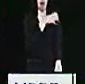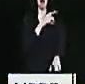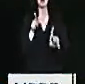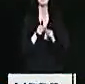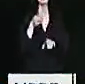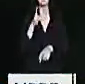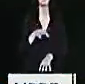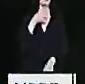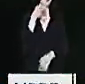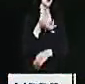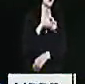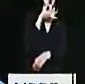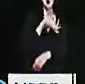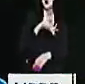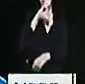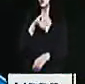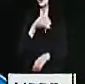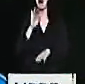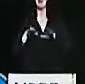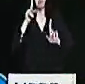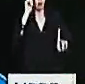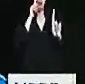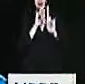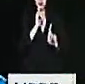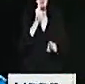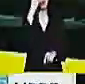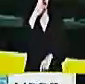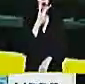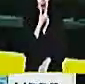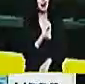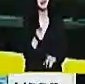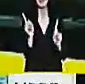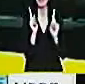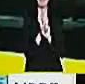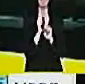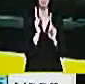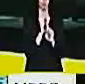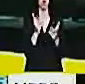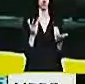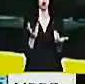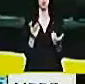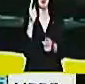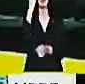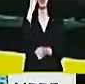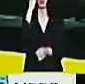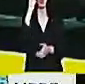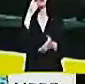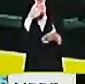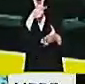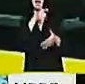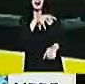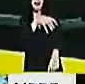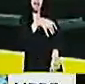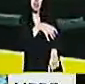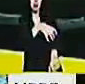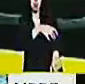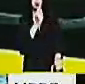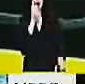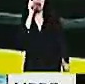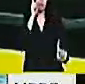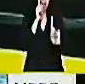en el discurso, está a veces en los propósitos, pero no es fácil de implementar, es teniendo la vista para dónde esa región se está